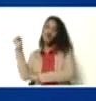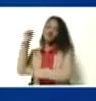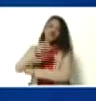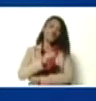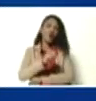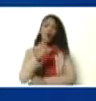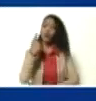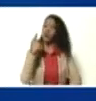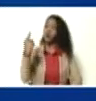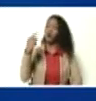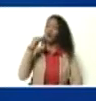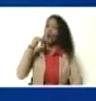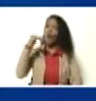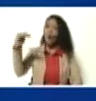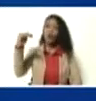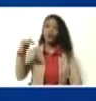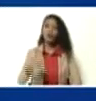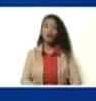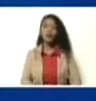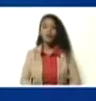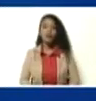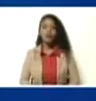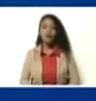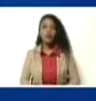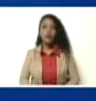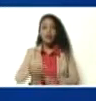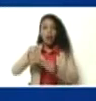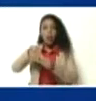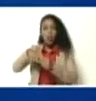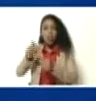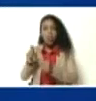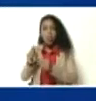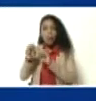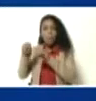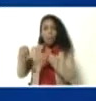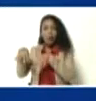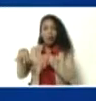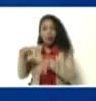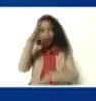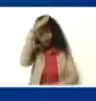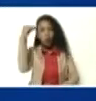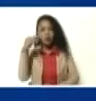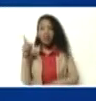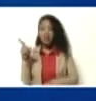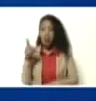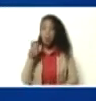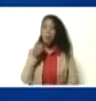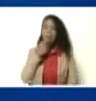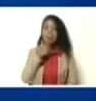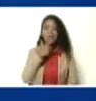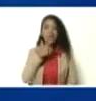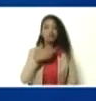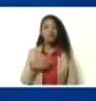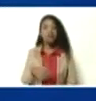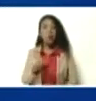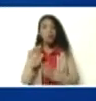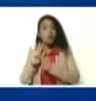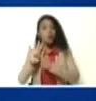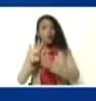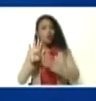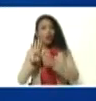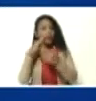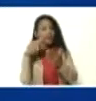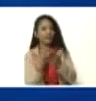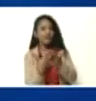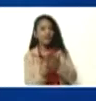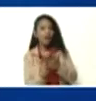soledad y el retiro de Donald Trump. Es bonito mostrar